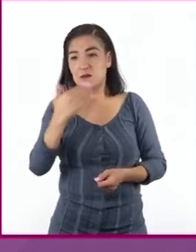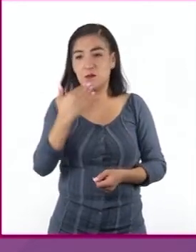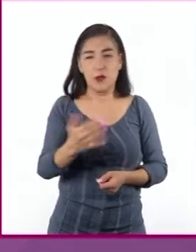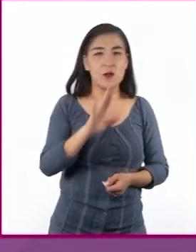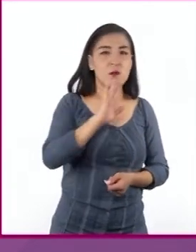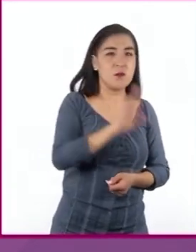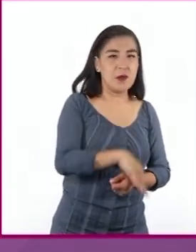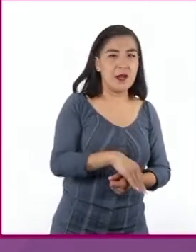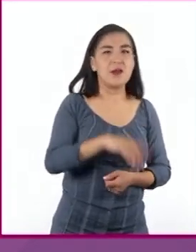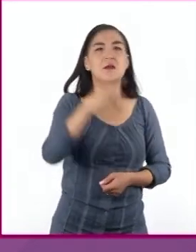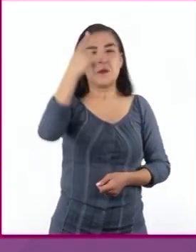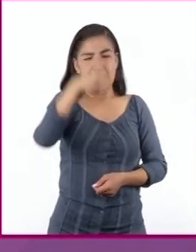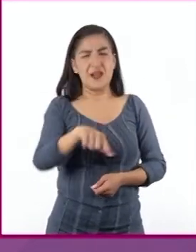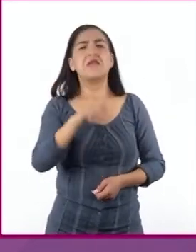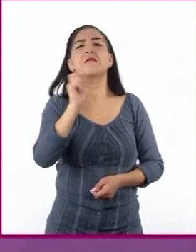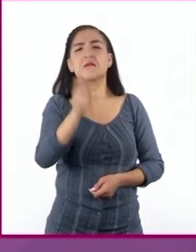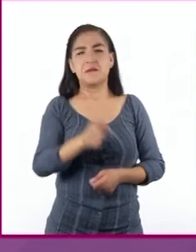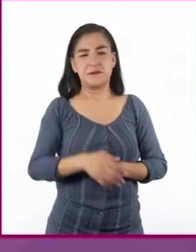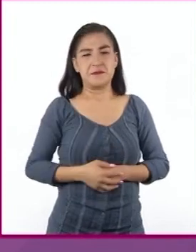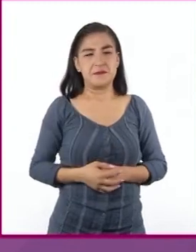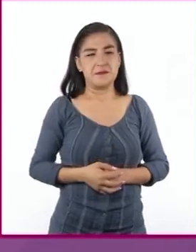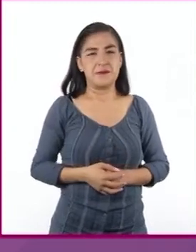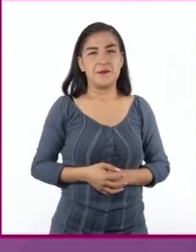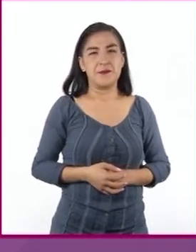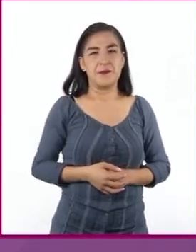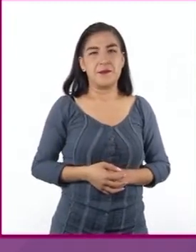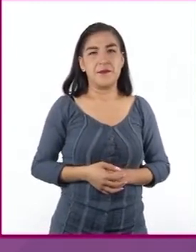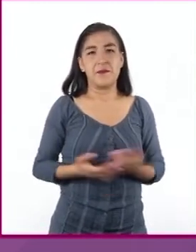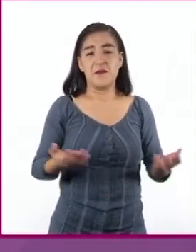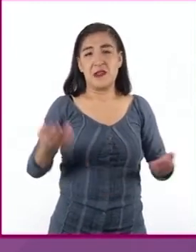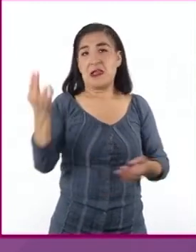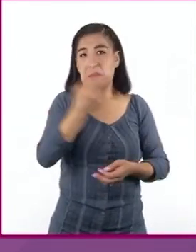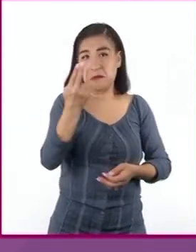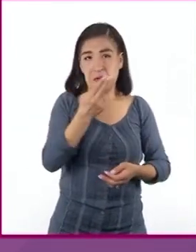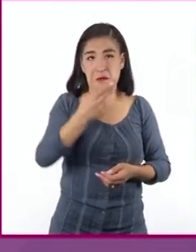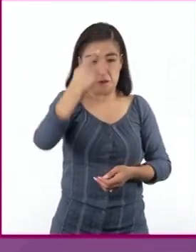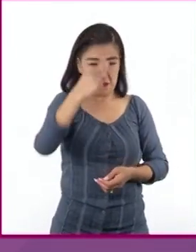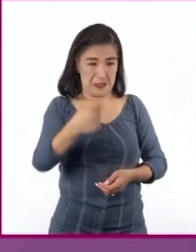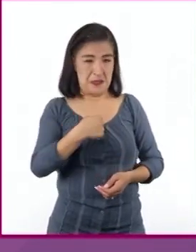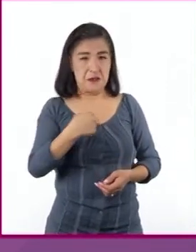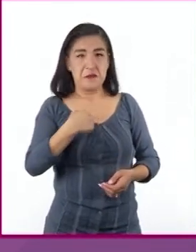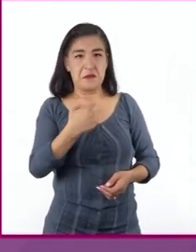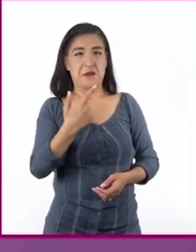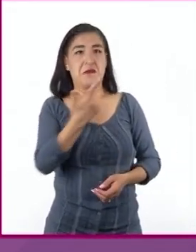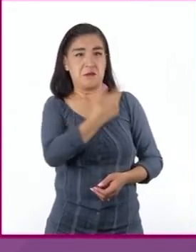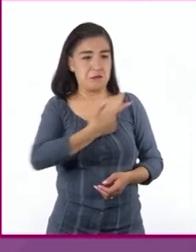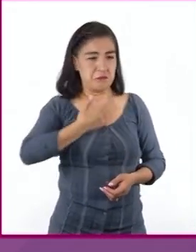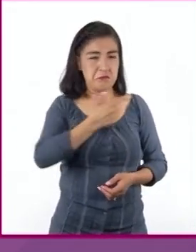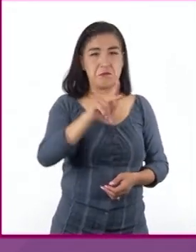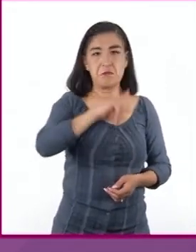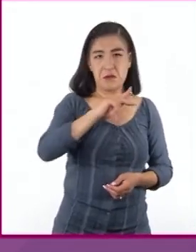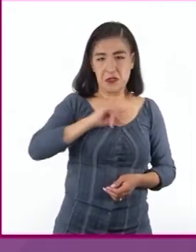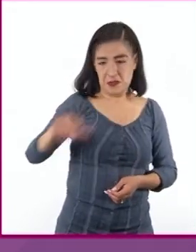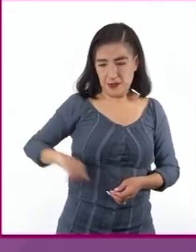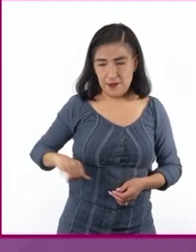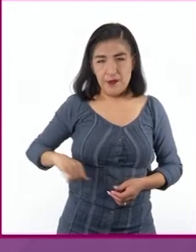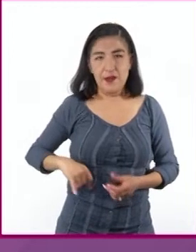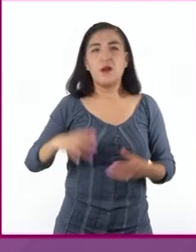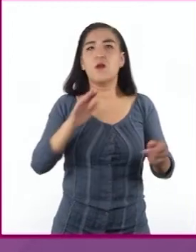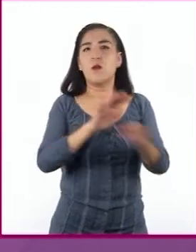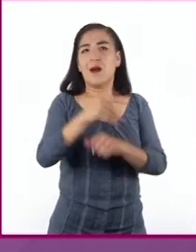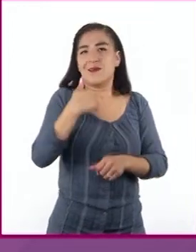Esto les permite saber si es acorde a sus necesidades, gustos, intereses o